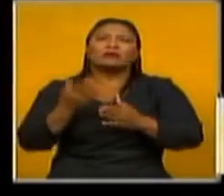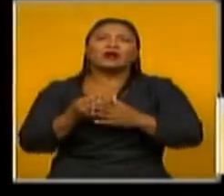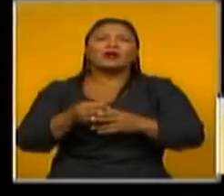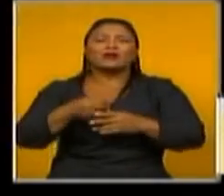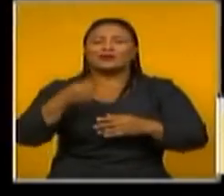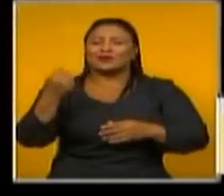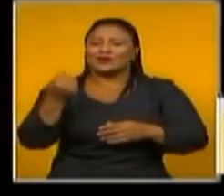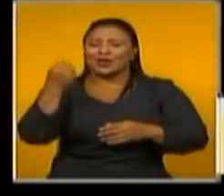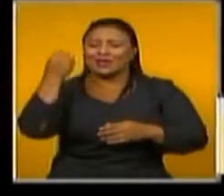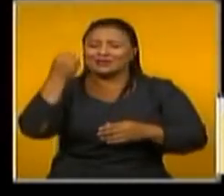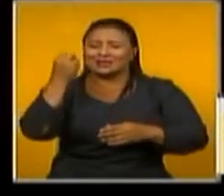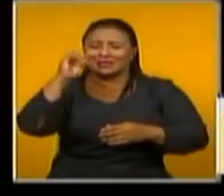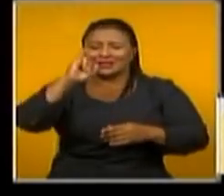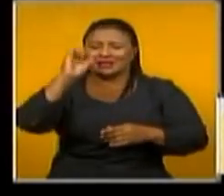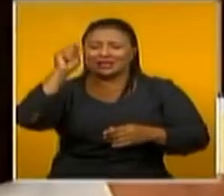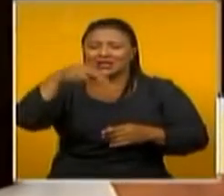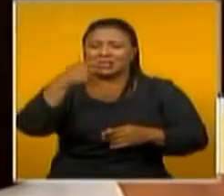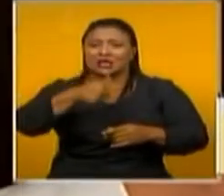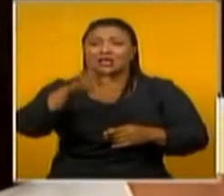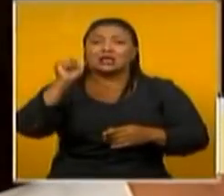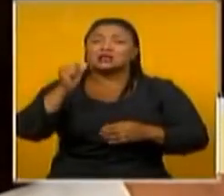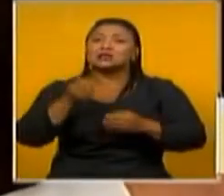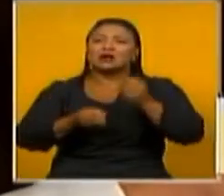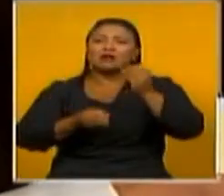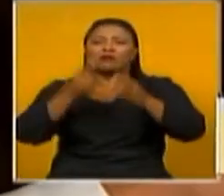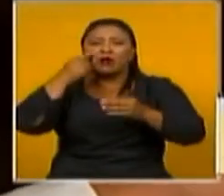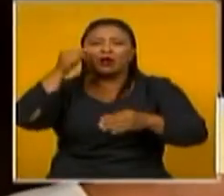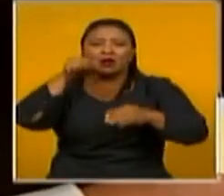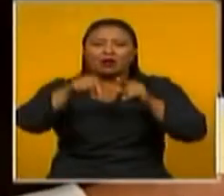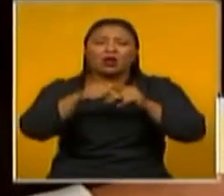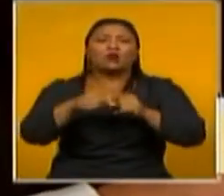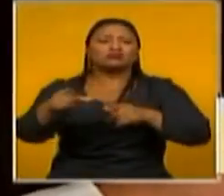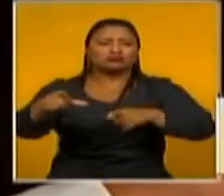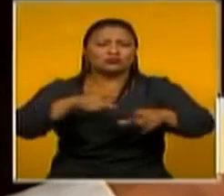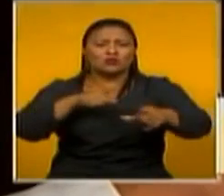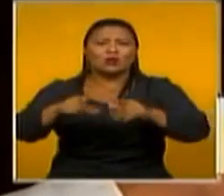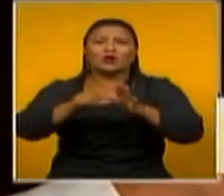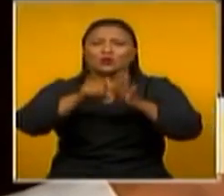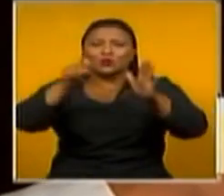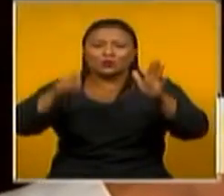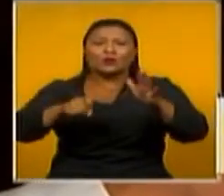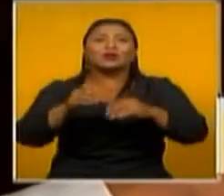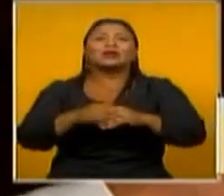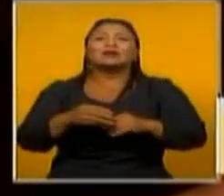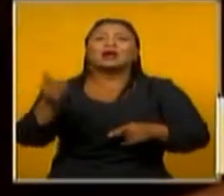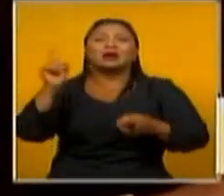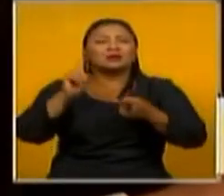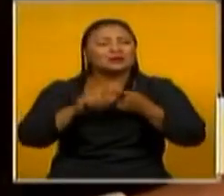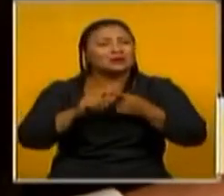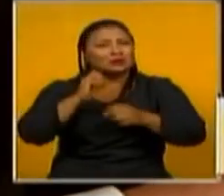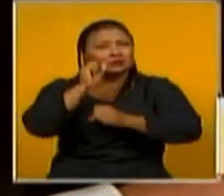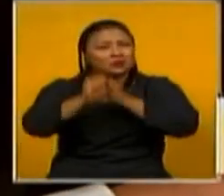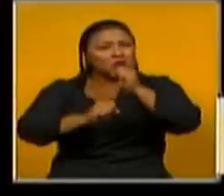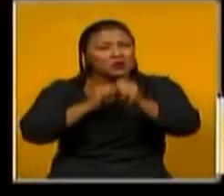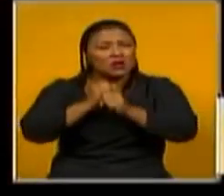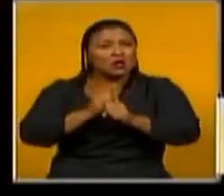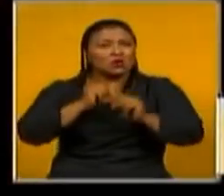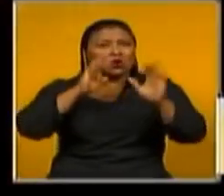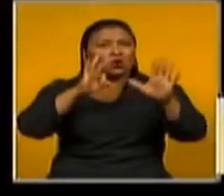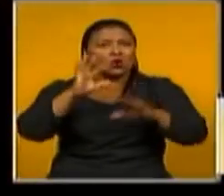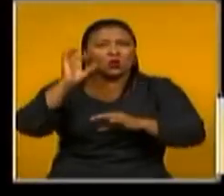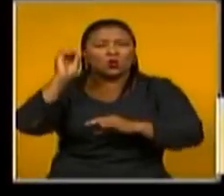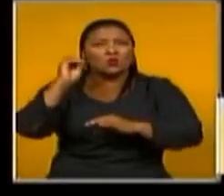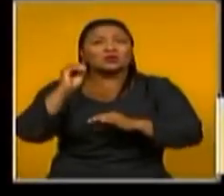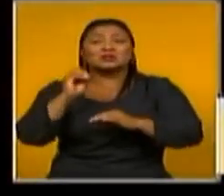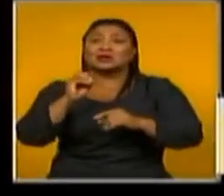que empezaron a hacer túneles utilizando el fuego. Actualmente es un lugar turístico. Hasta los años 80,